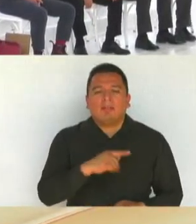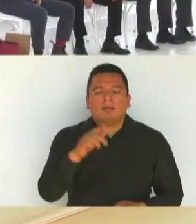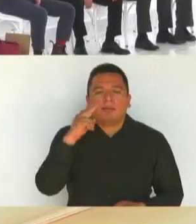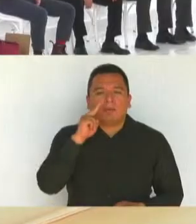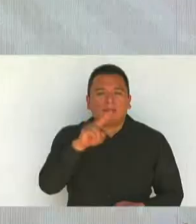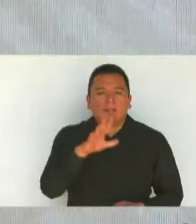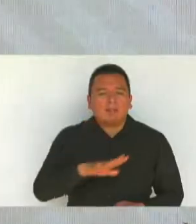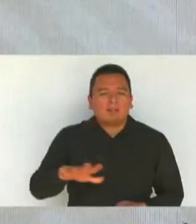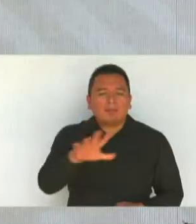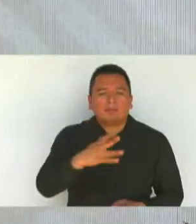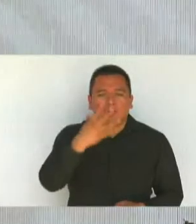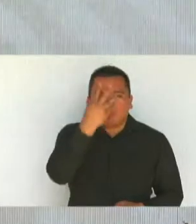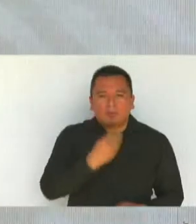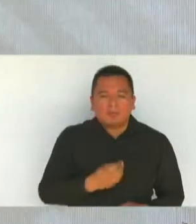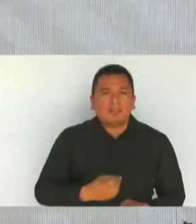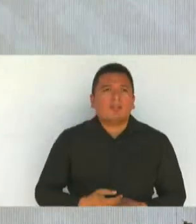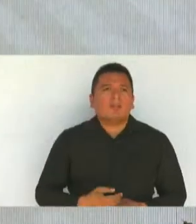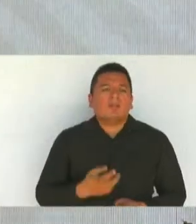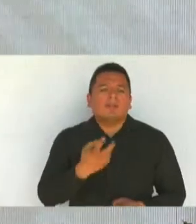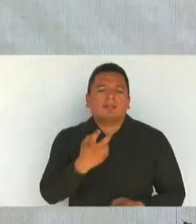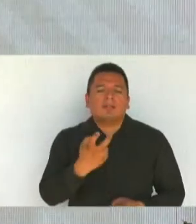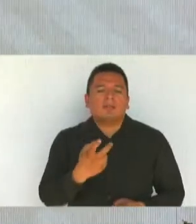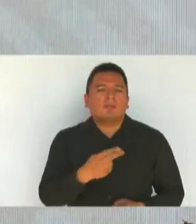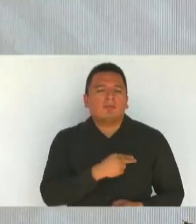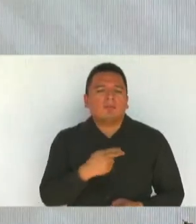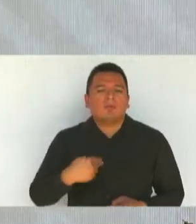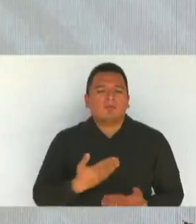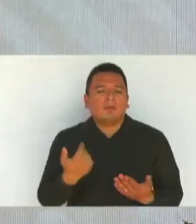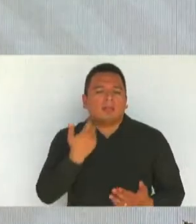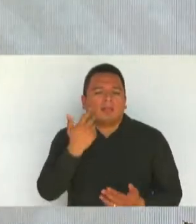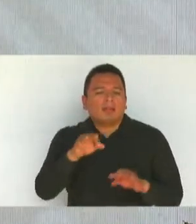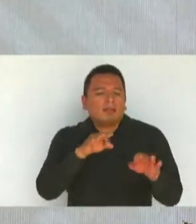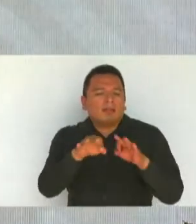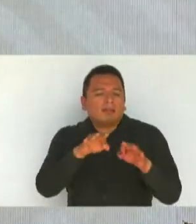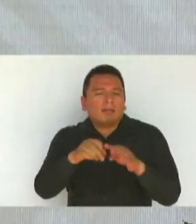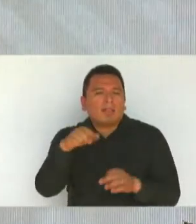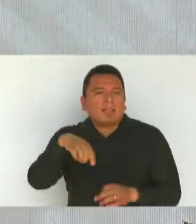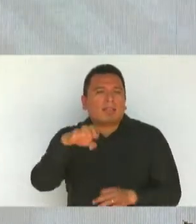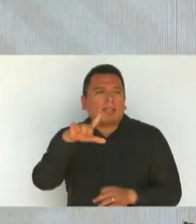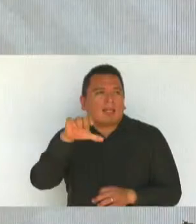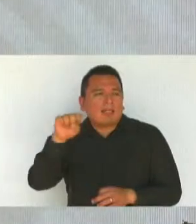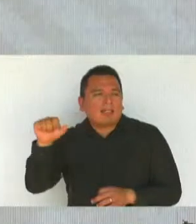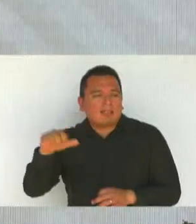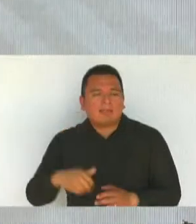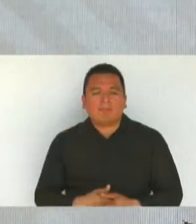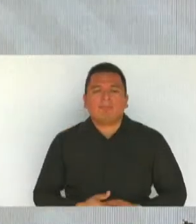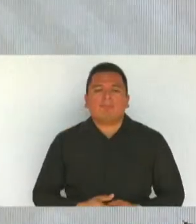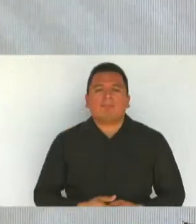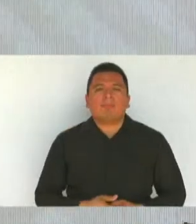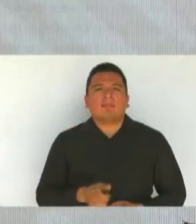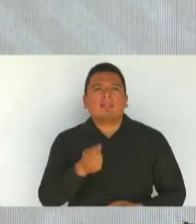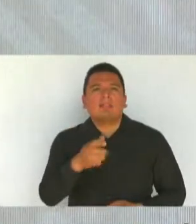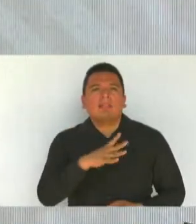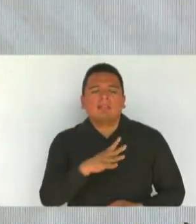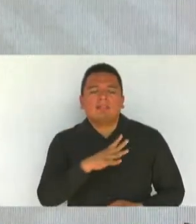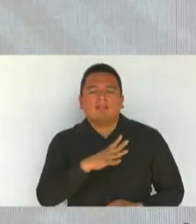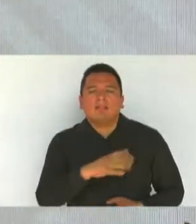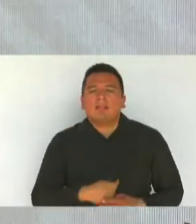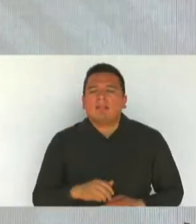tan limpio y esto es una manera en donde empezamos a trabajar con ELSA. Es decir, los entornos